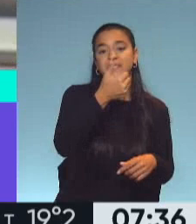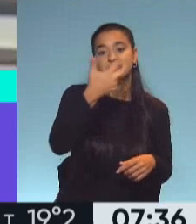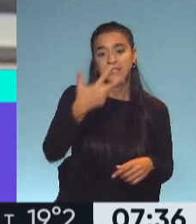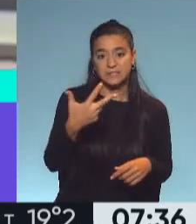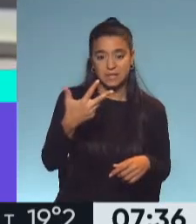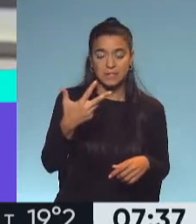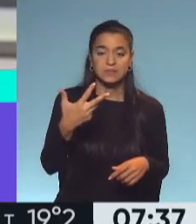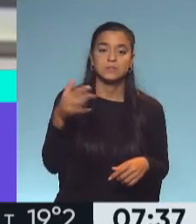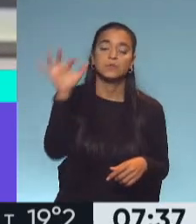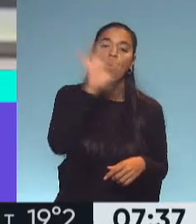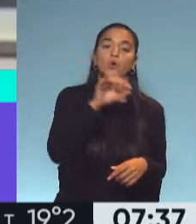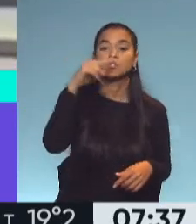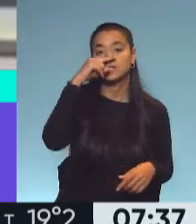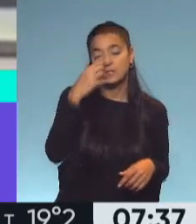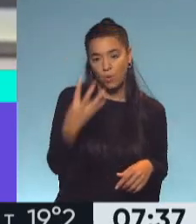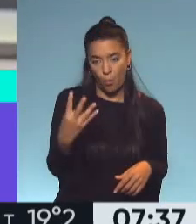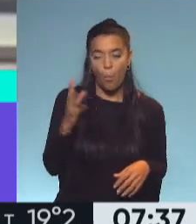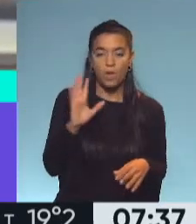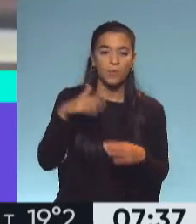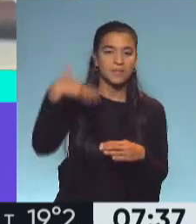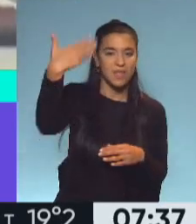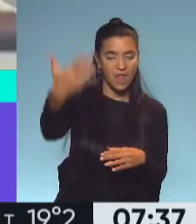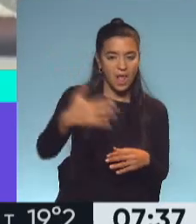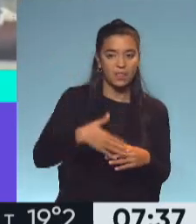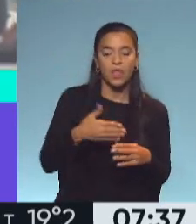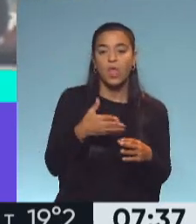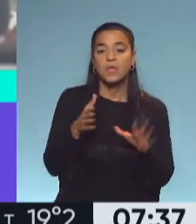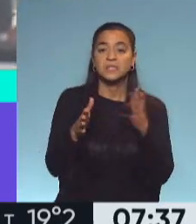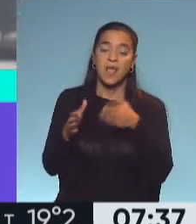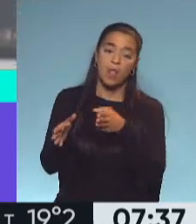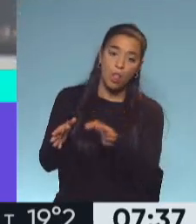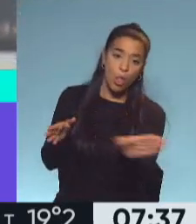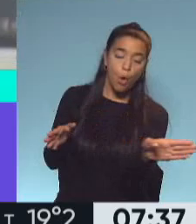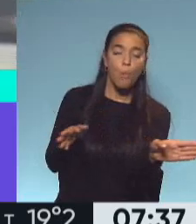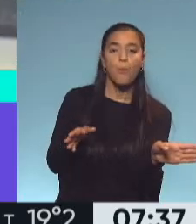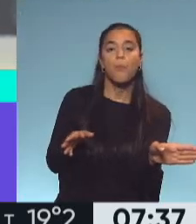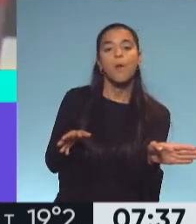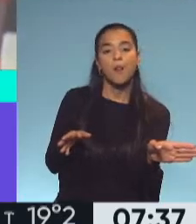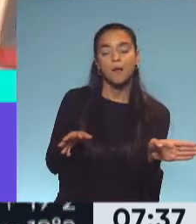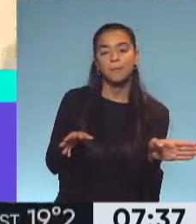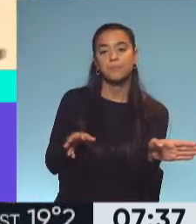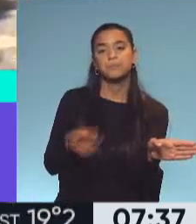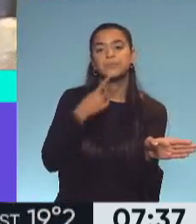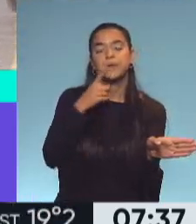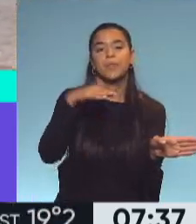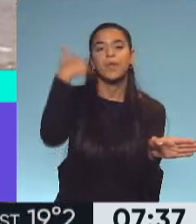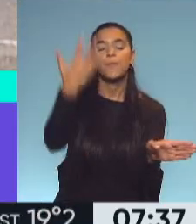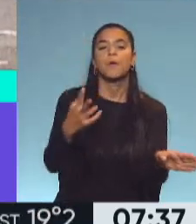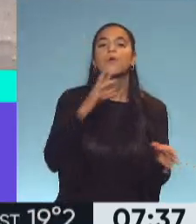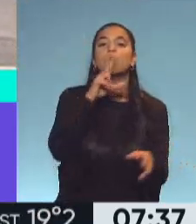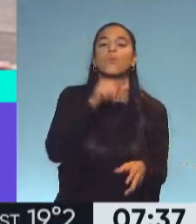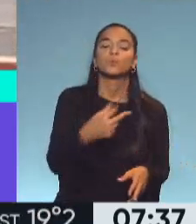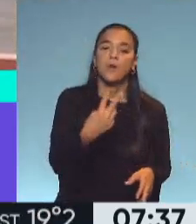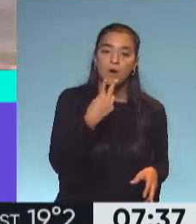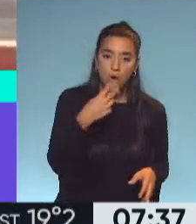63 o de la 74, un poco más adelante, se dobla a la izquierda y se toma luego la ruta 11, en el